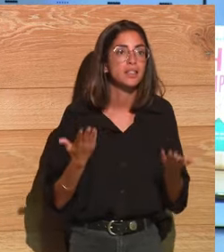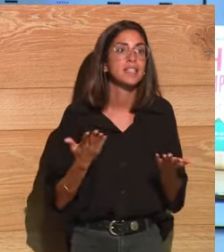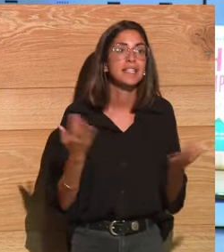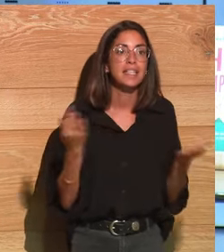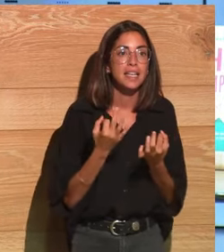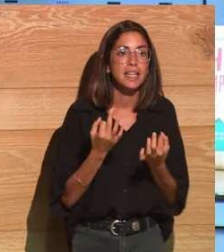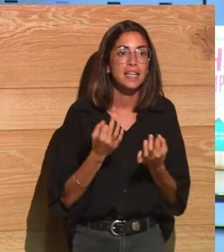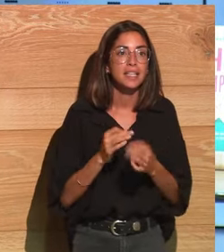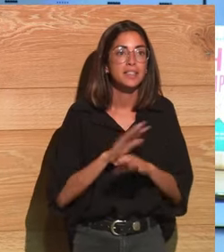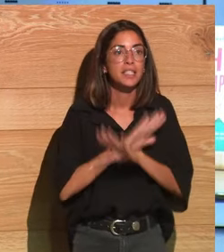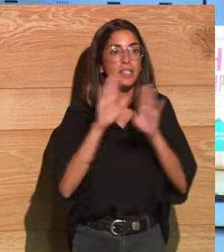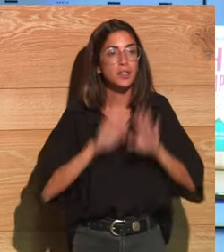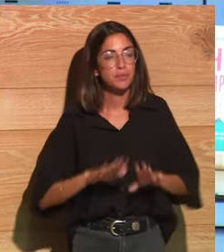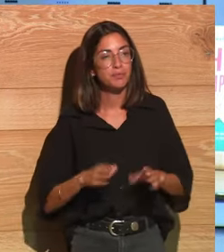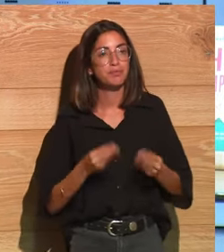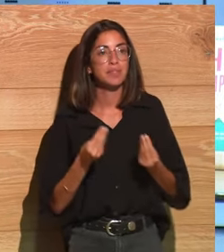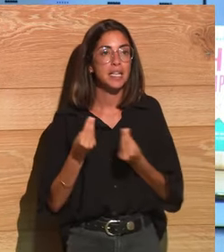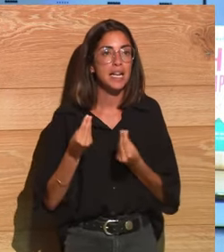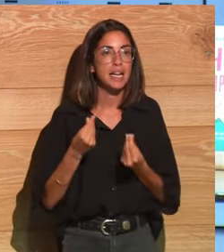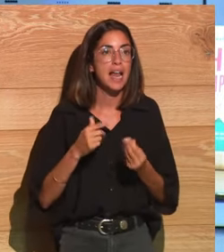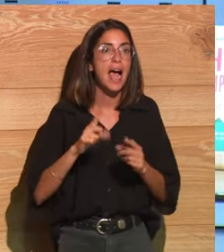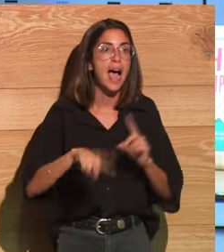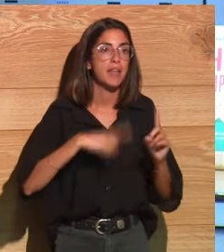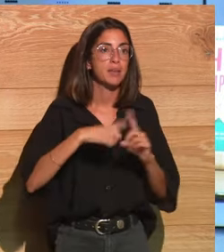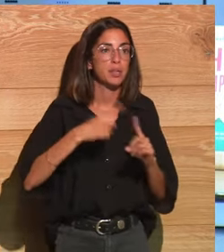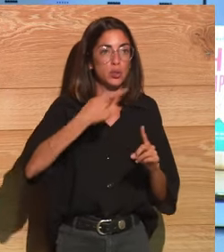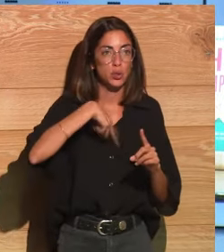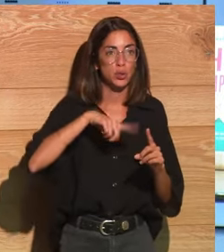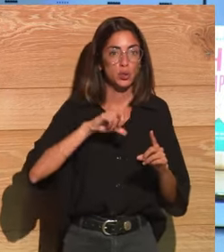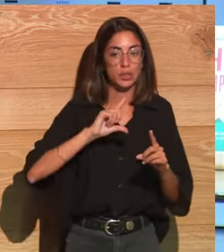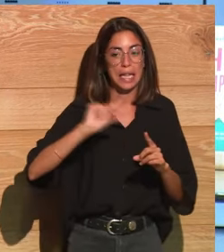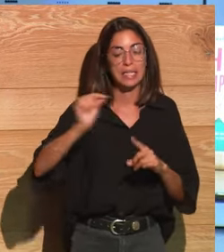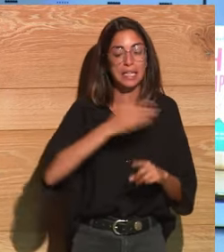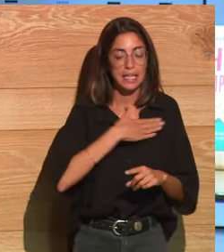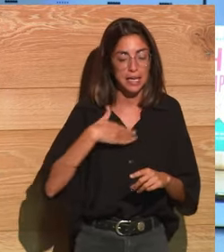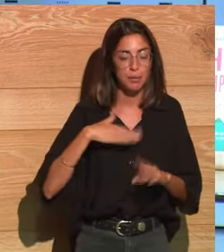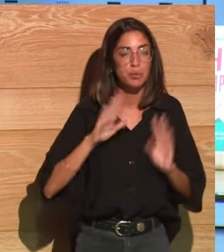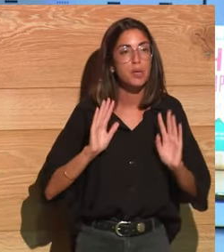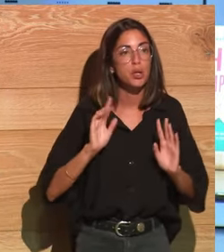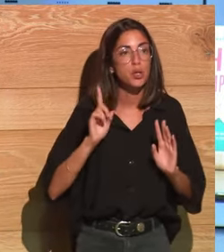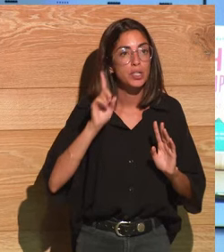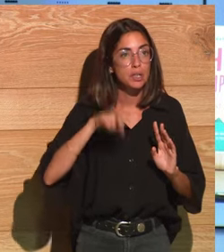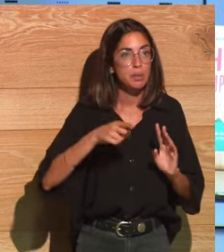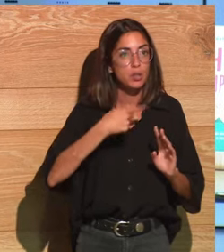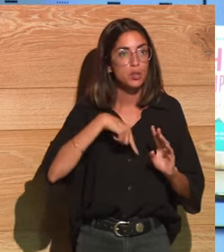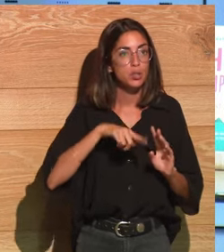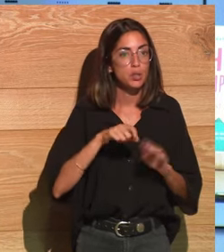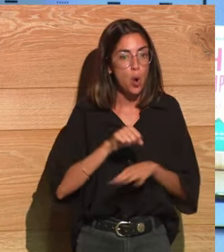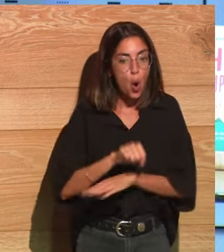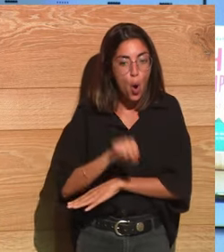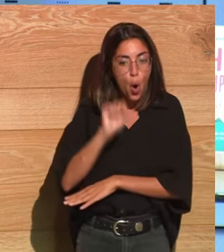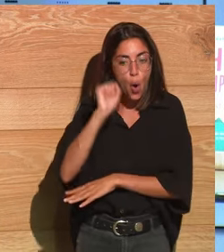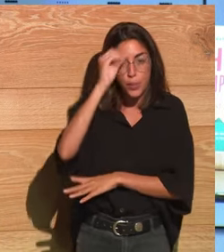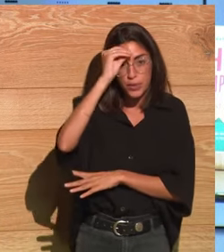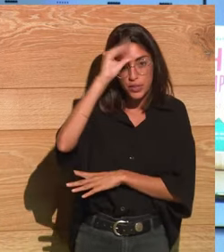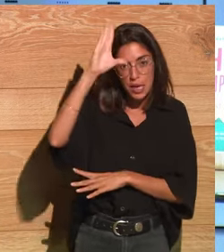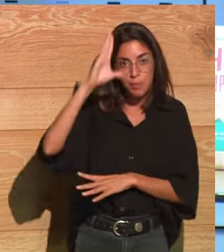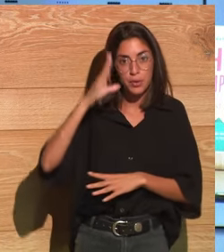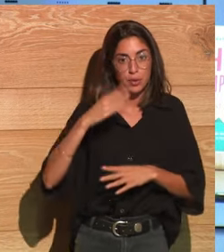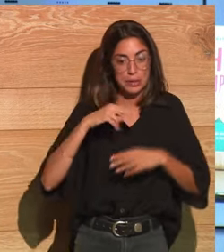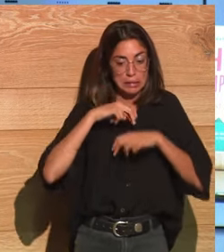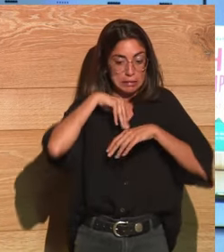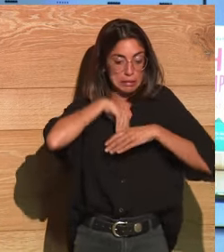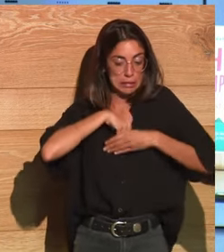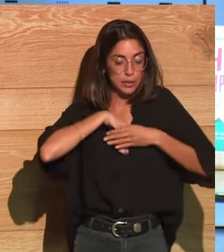fondo, además de que teníamos ganas de salir, pero bueno, en el fondo lo que teníamos es ese Homo sapiens que todavía tenemos biológicamente